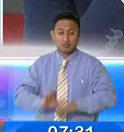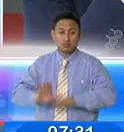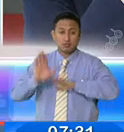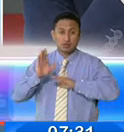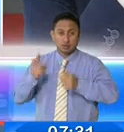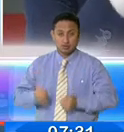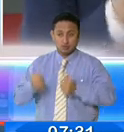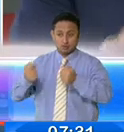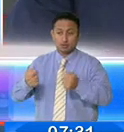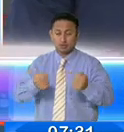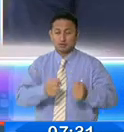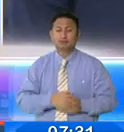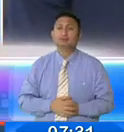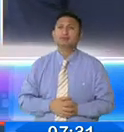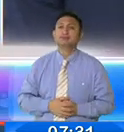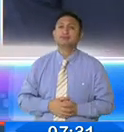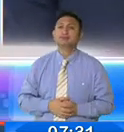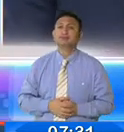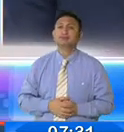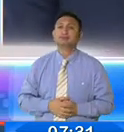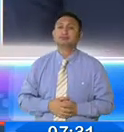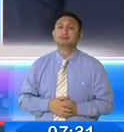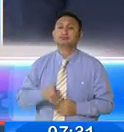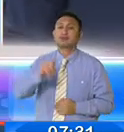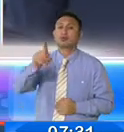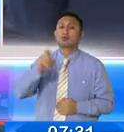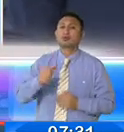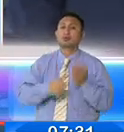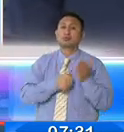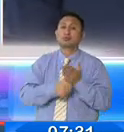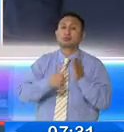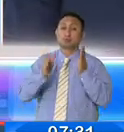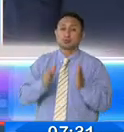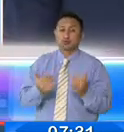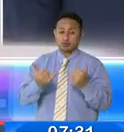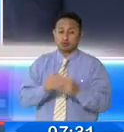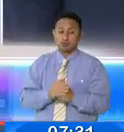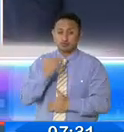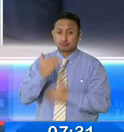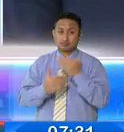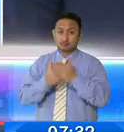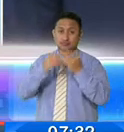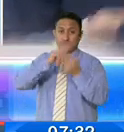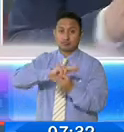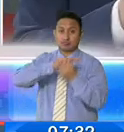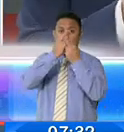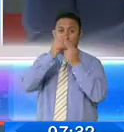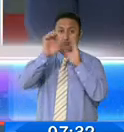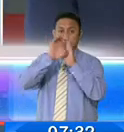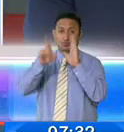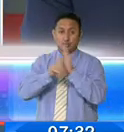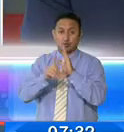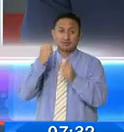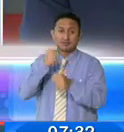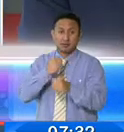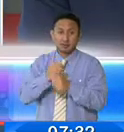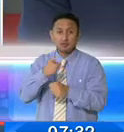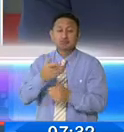se... Ministro, usted ha dicho que tenemos que caminar hacia una reforma integral del Código de Trabajo. ¿Qué reformas usted